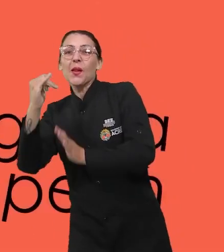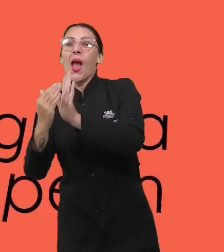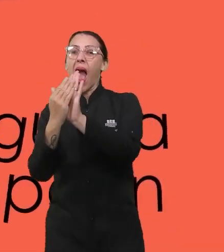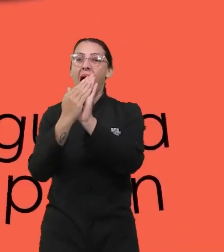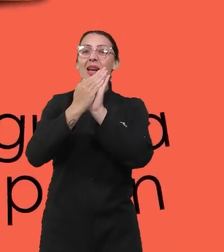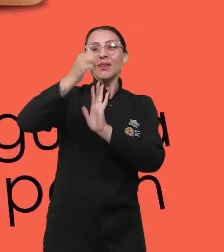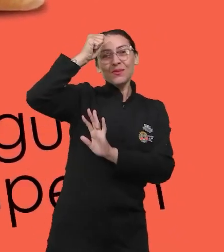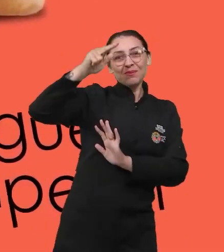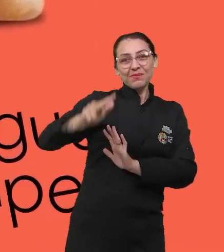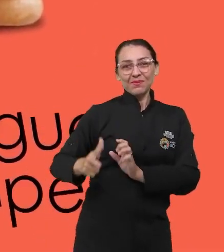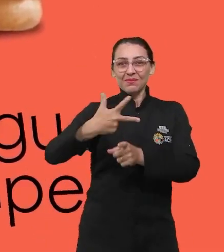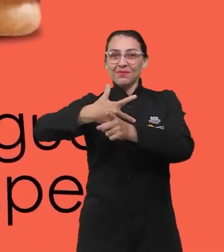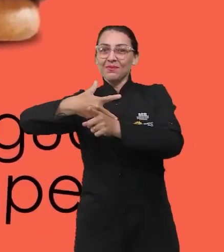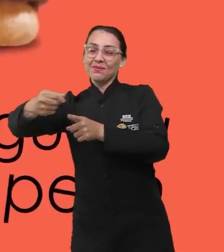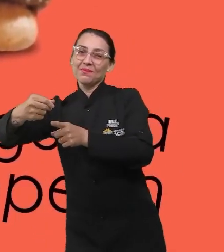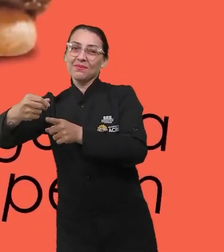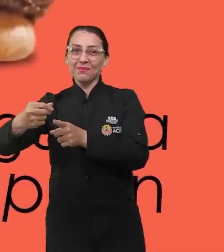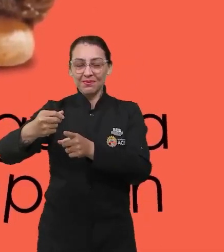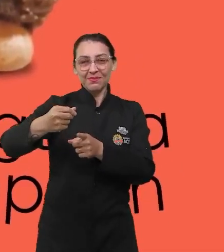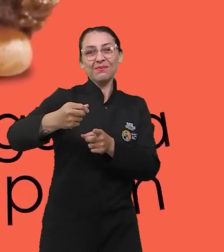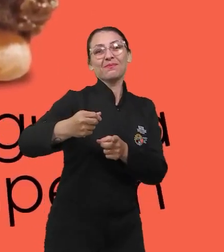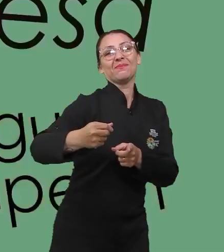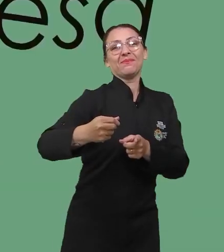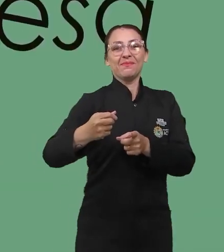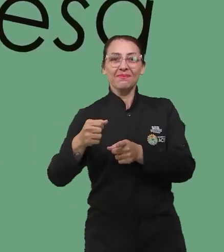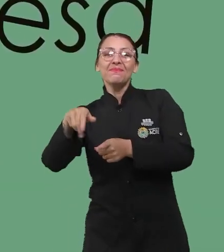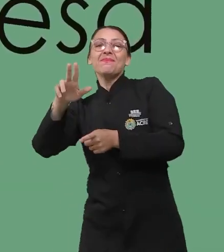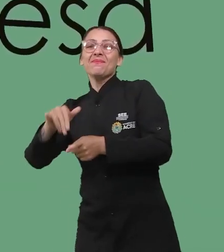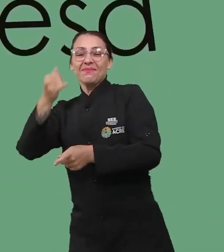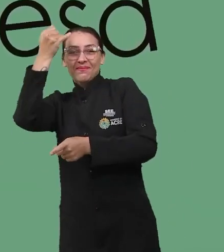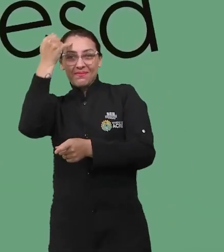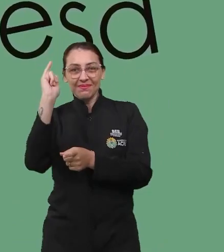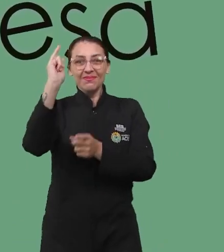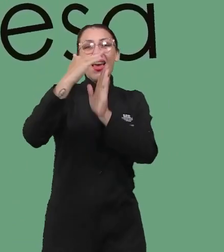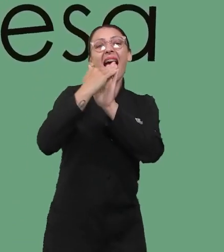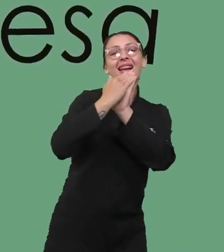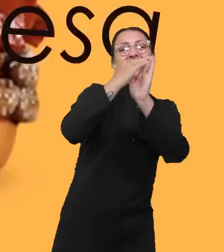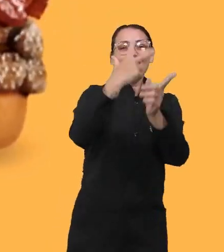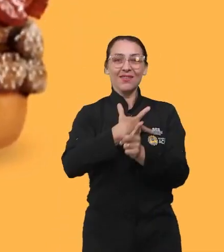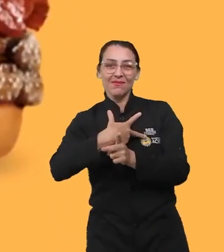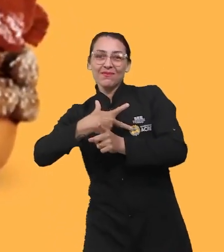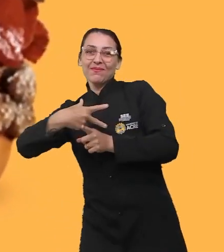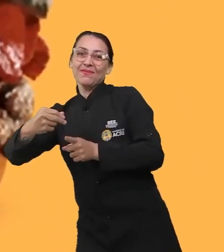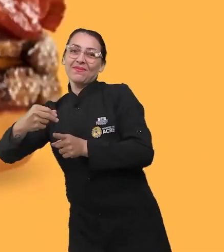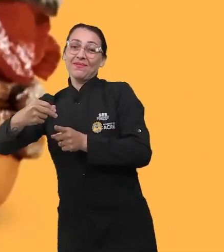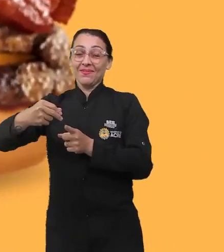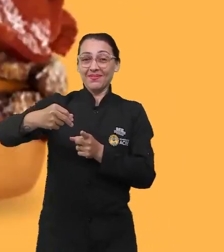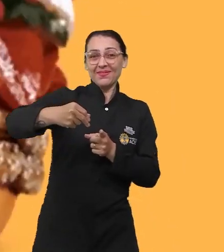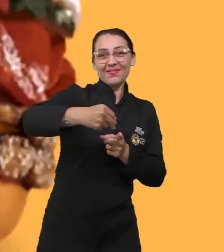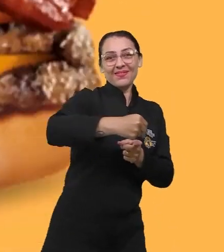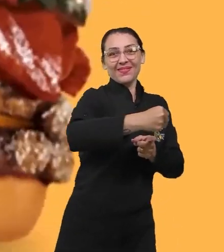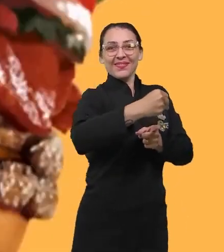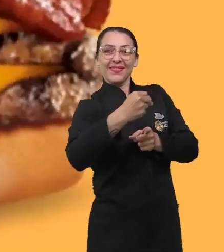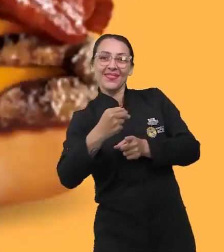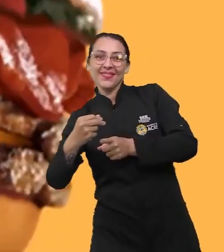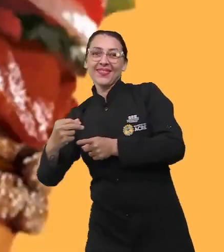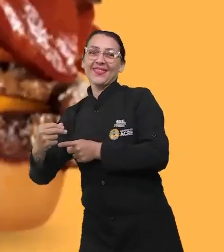inventó la hamburguesa es un campeón. El que inventó la hamburguesa. La